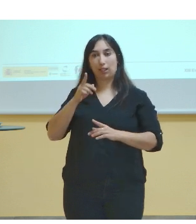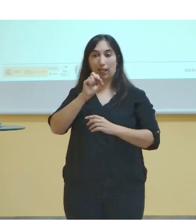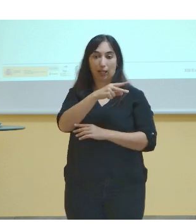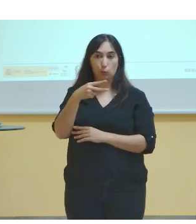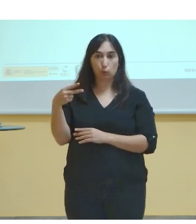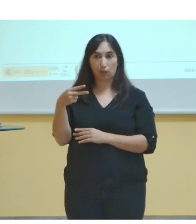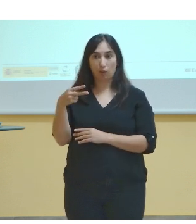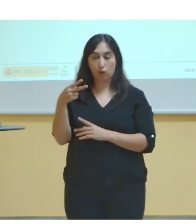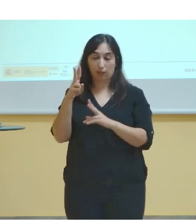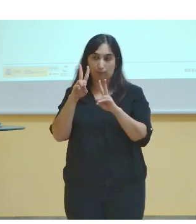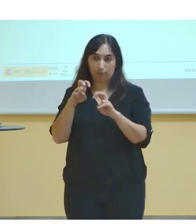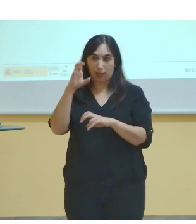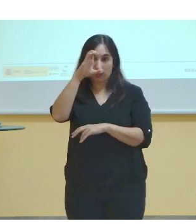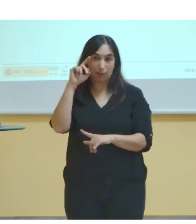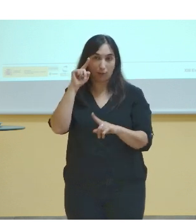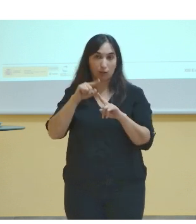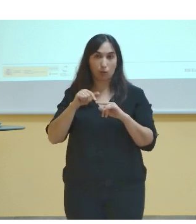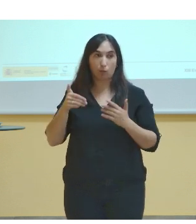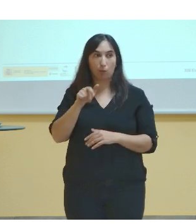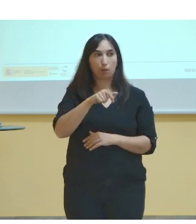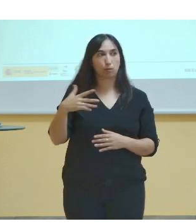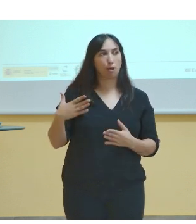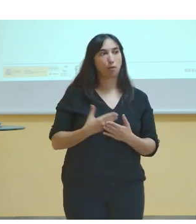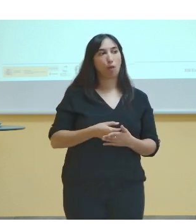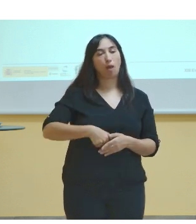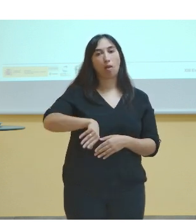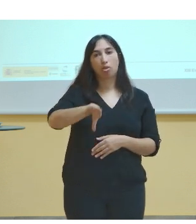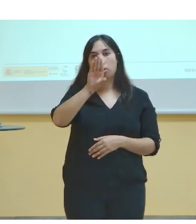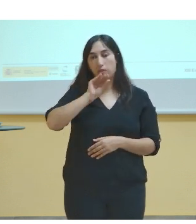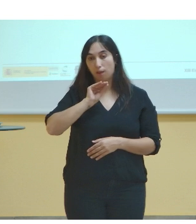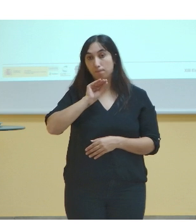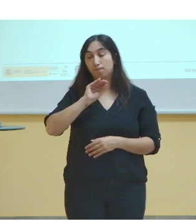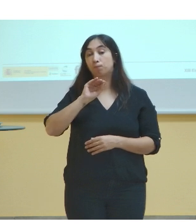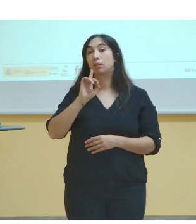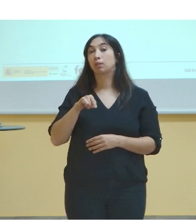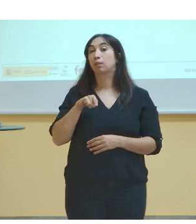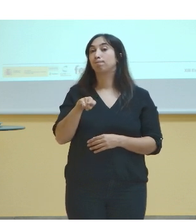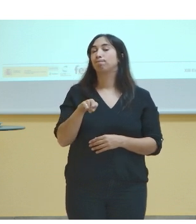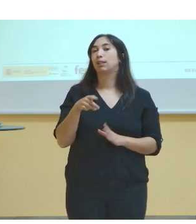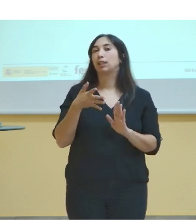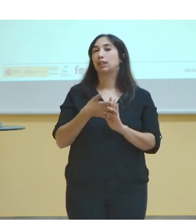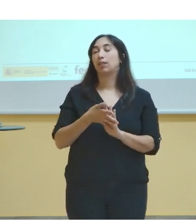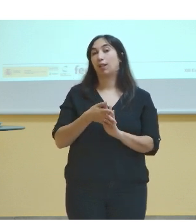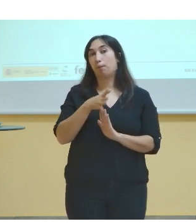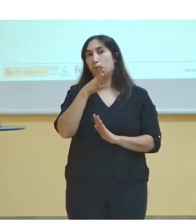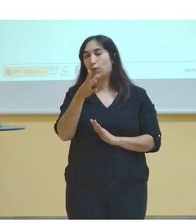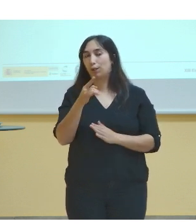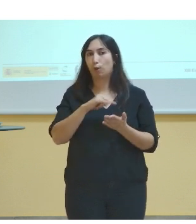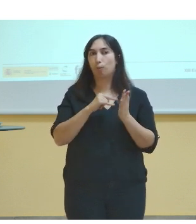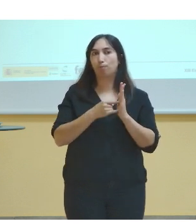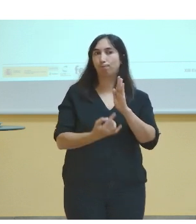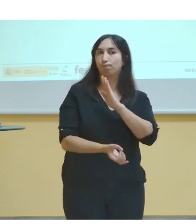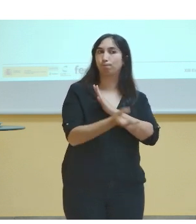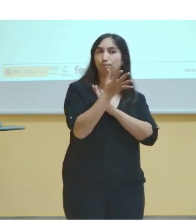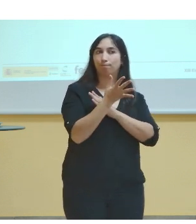investigación científica para que sea asequible a todos los públicos. Y con ello desarrollamos una iniciativa de manera